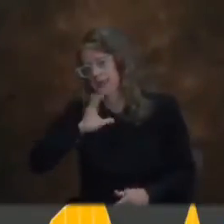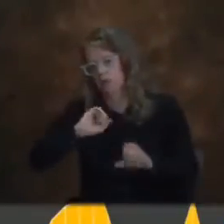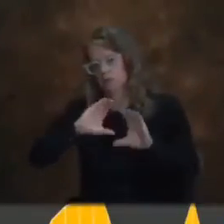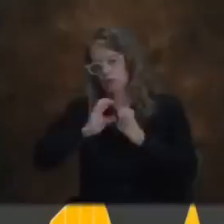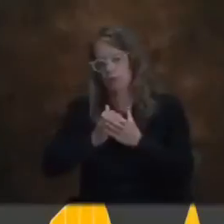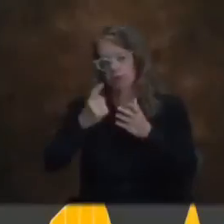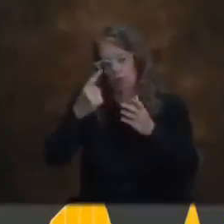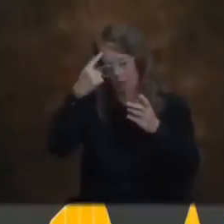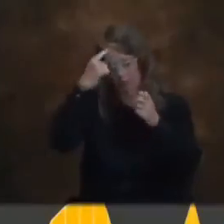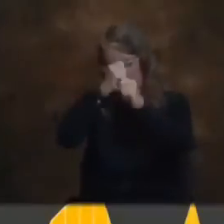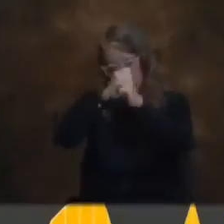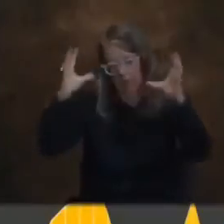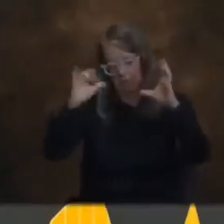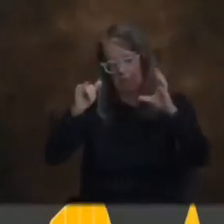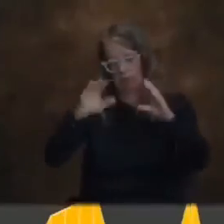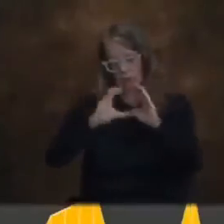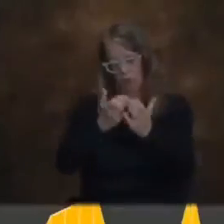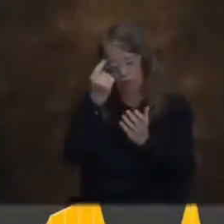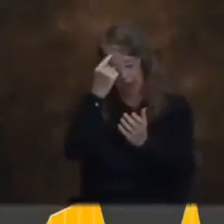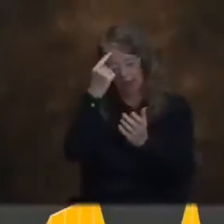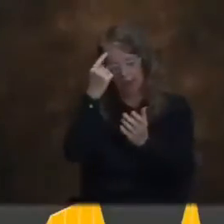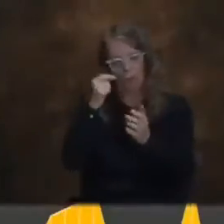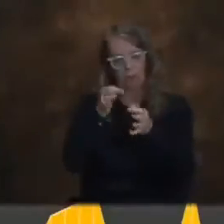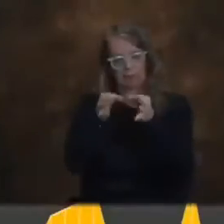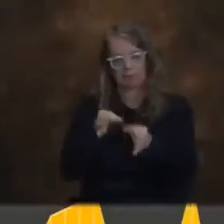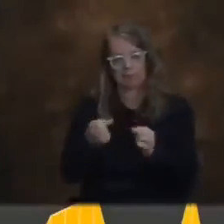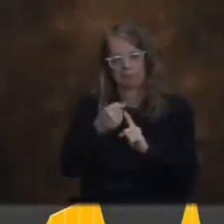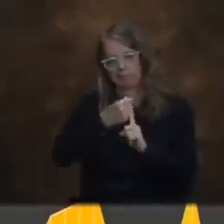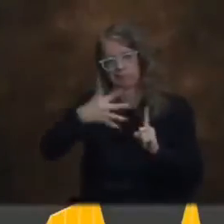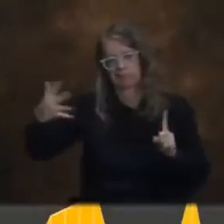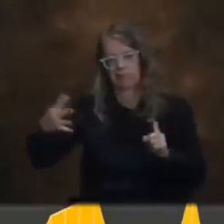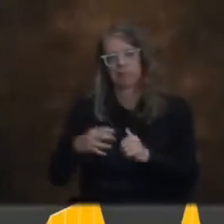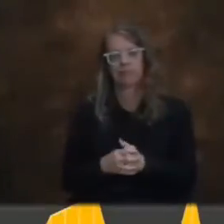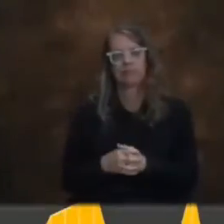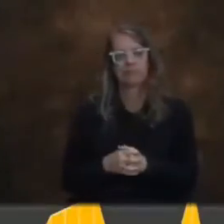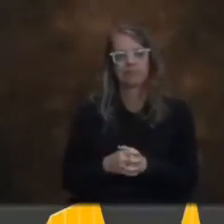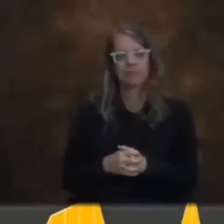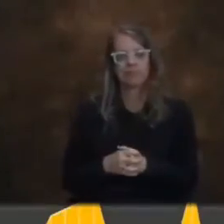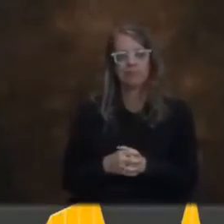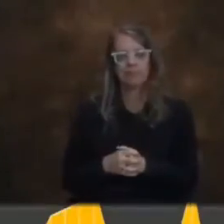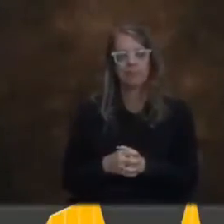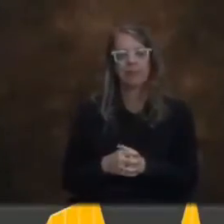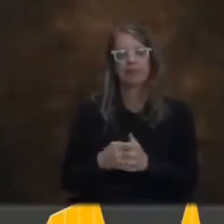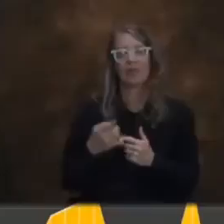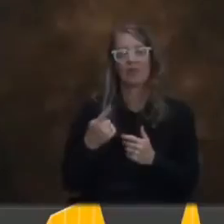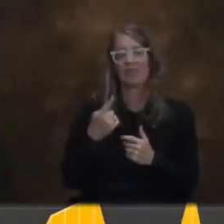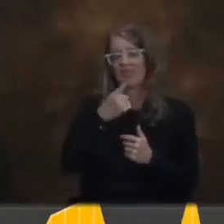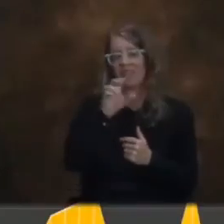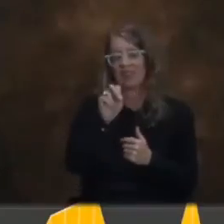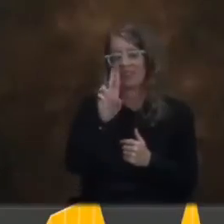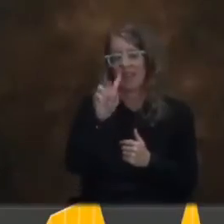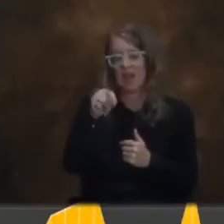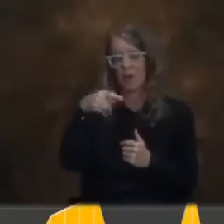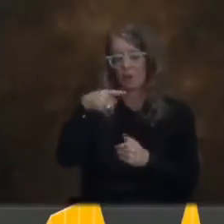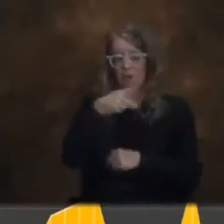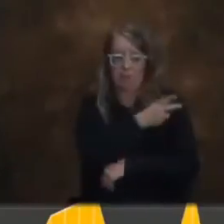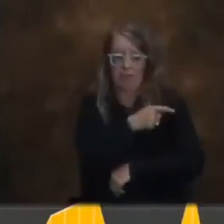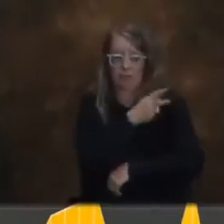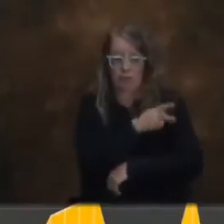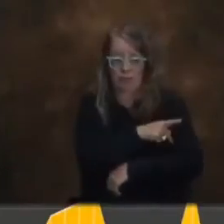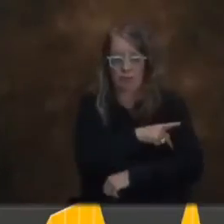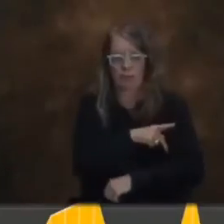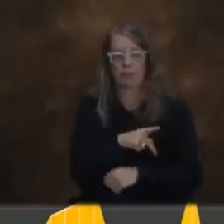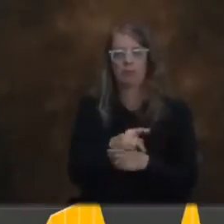voy a ser más específico en un momento estos es el caso de personas ambulatorios en